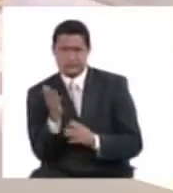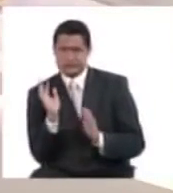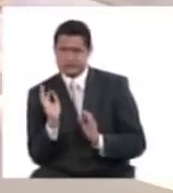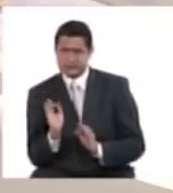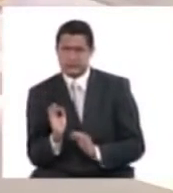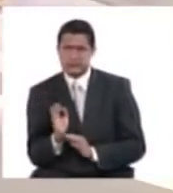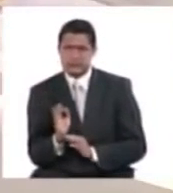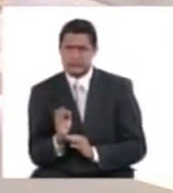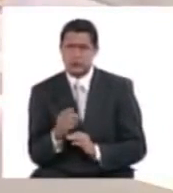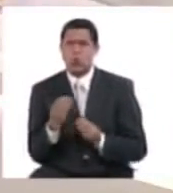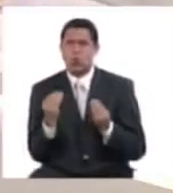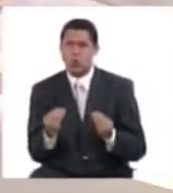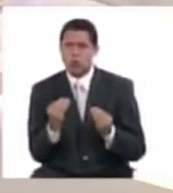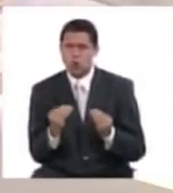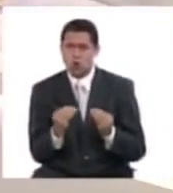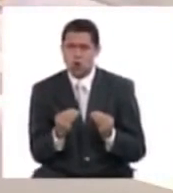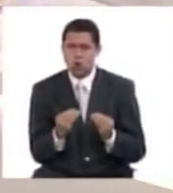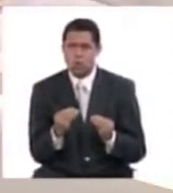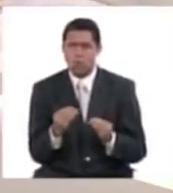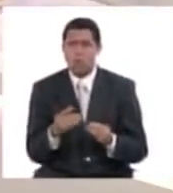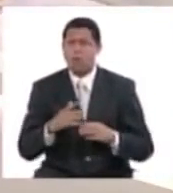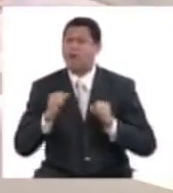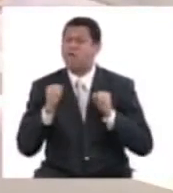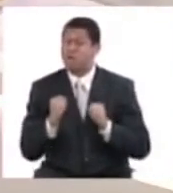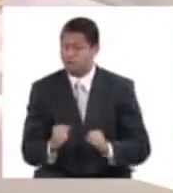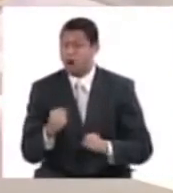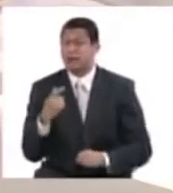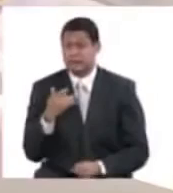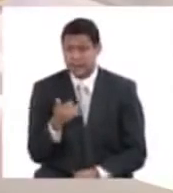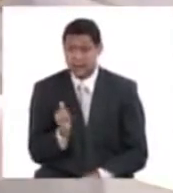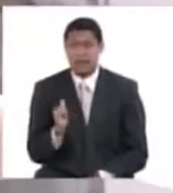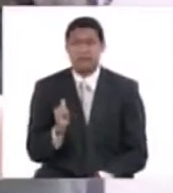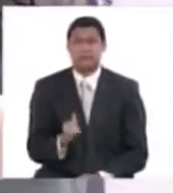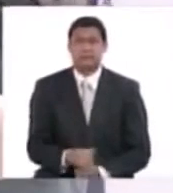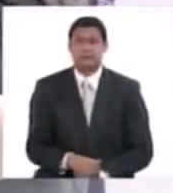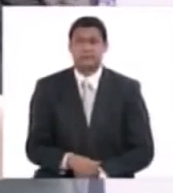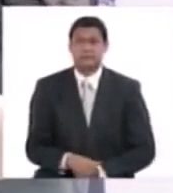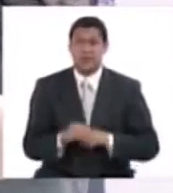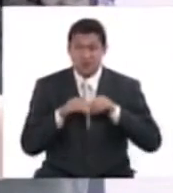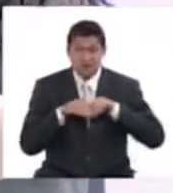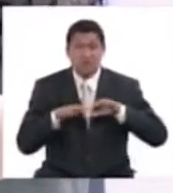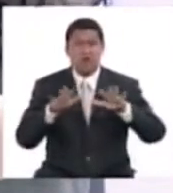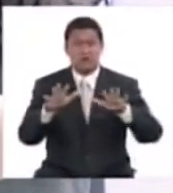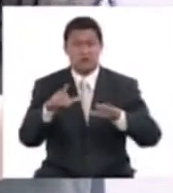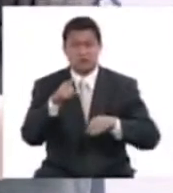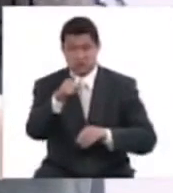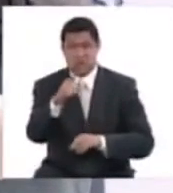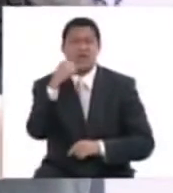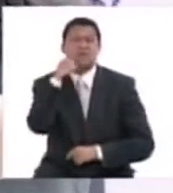las maneras de los cuadros más severos de infección por difteria.